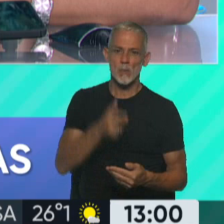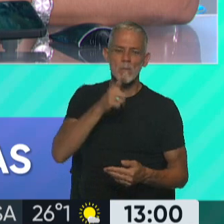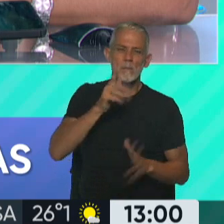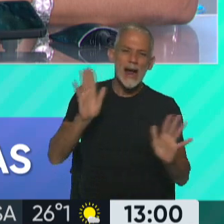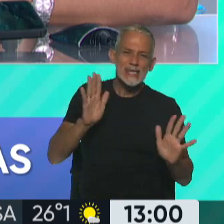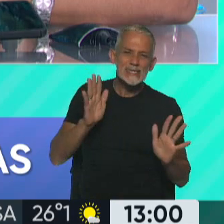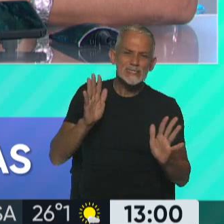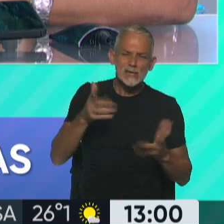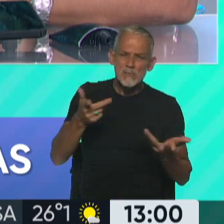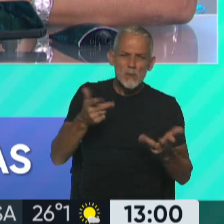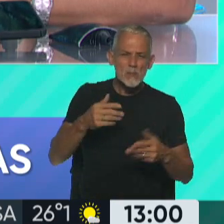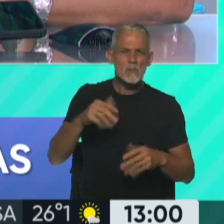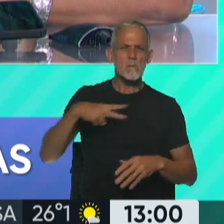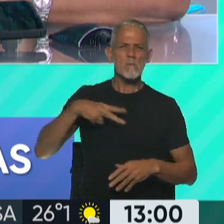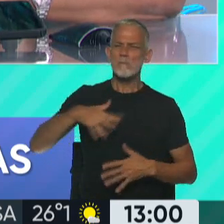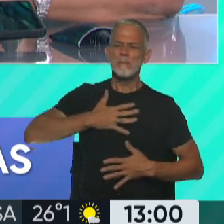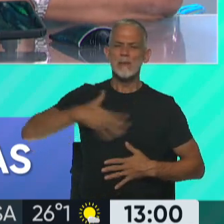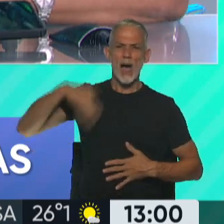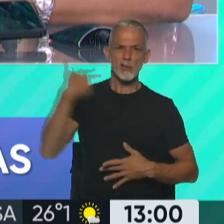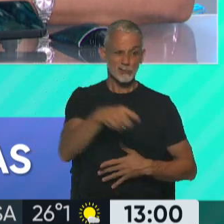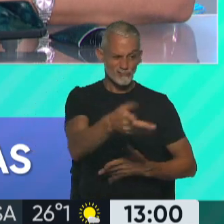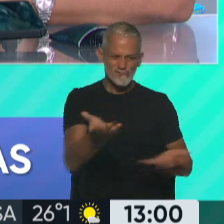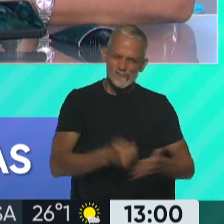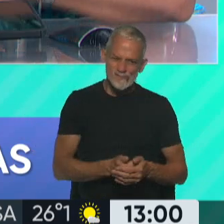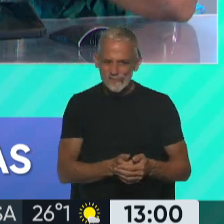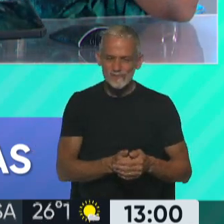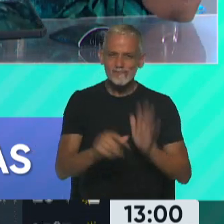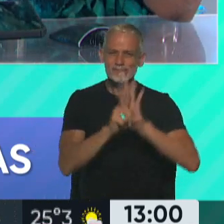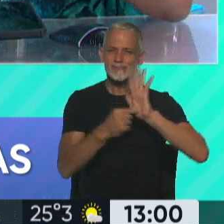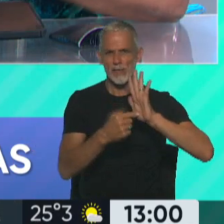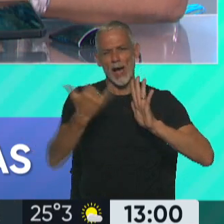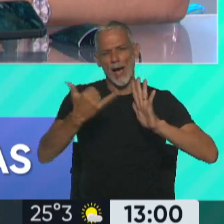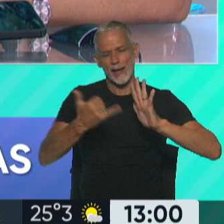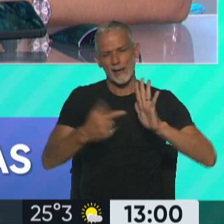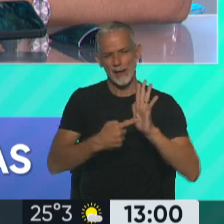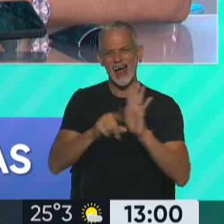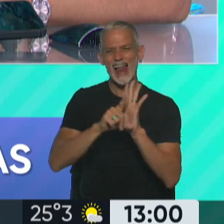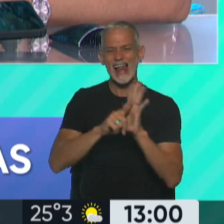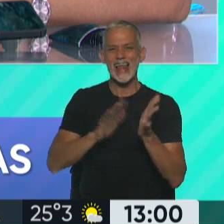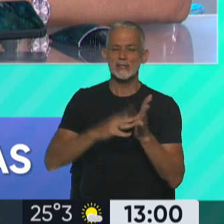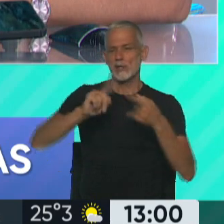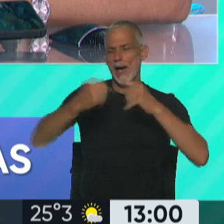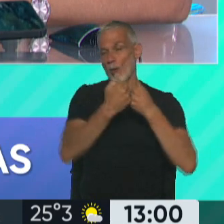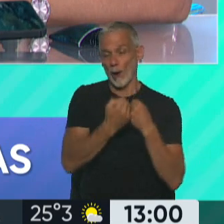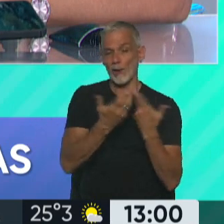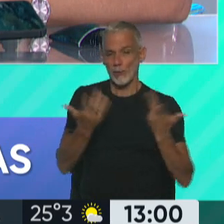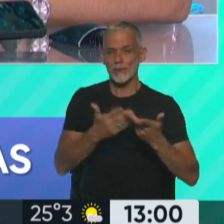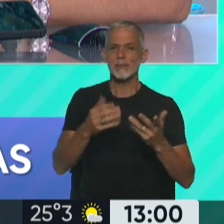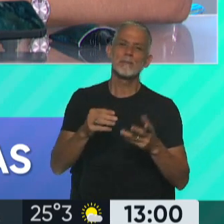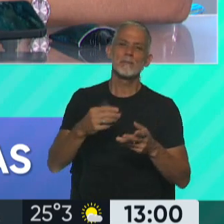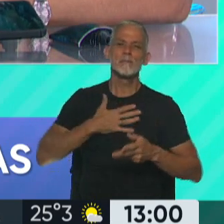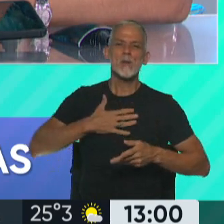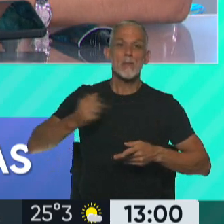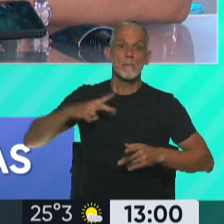se ensalza la propiedad privada, que sin lugar a dudas está legislada de diversos tratados